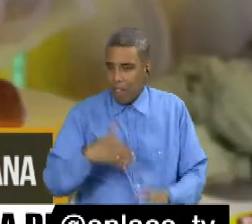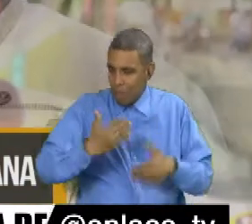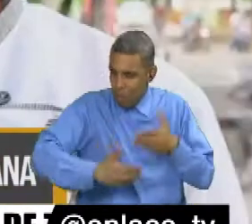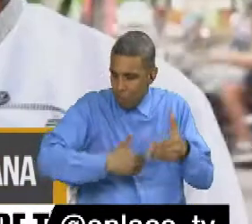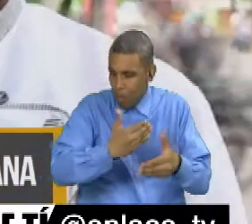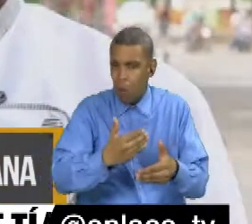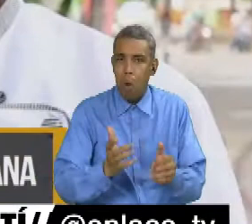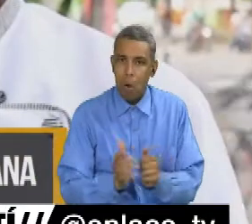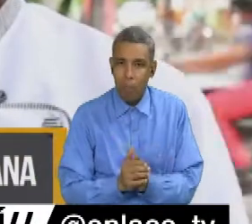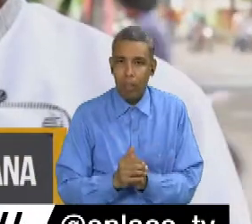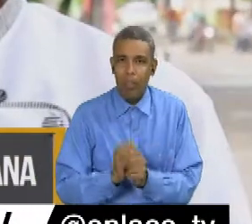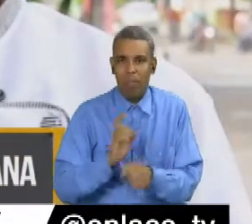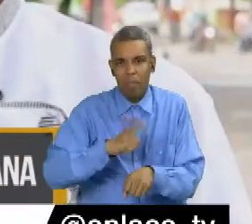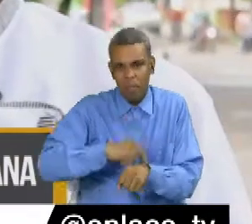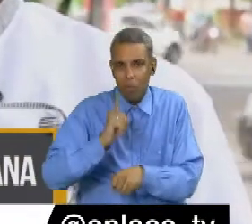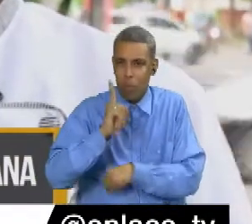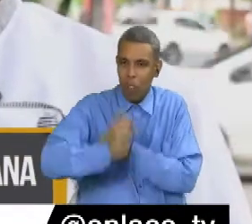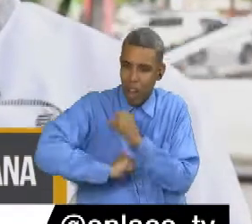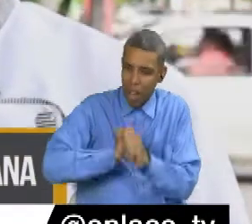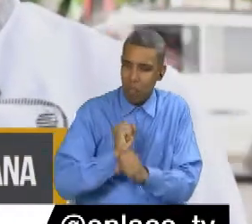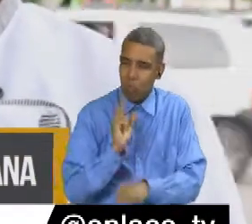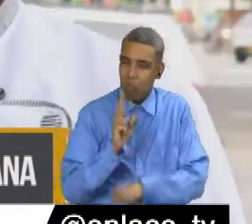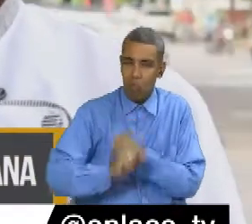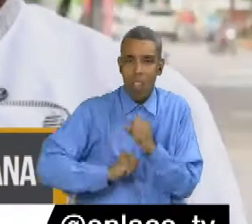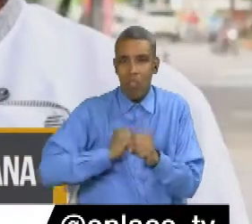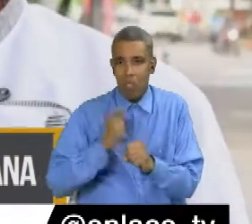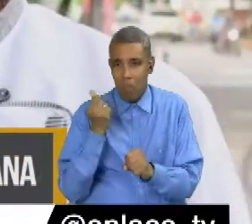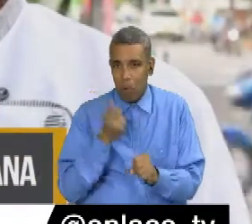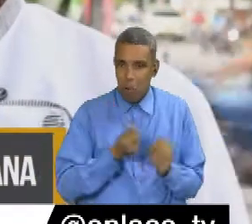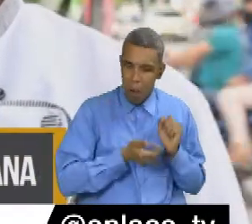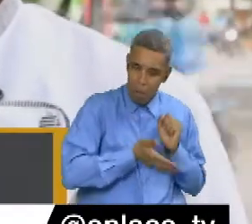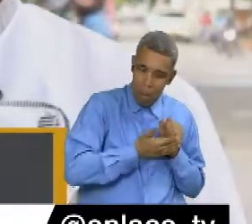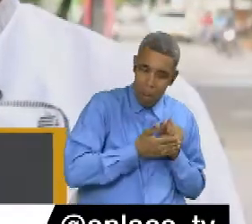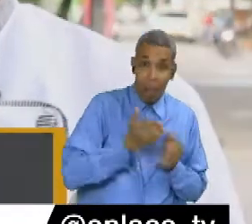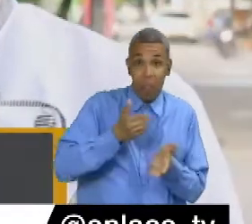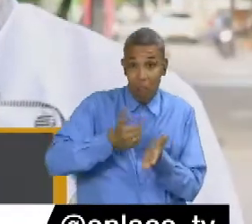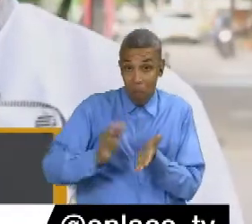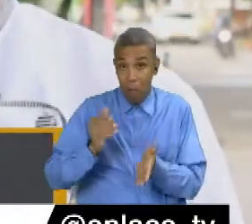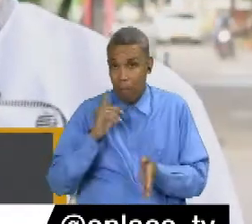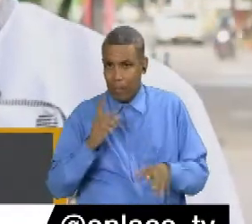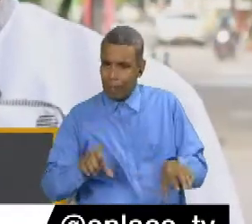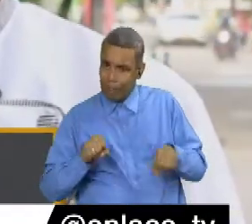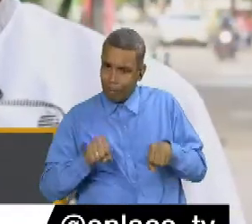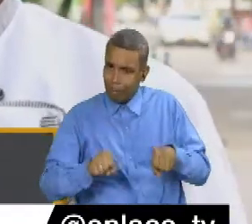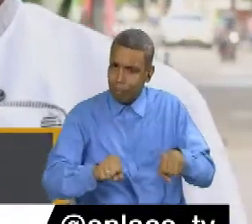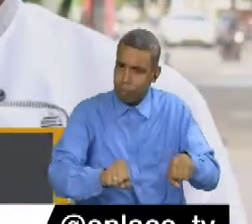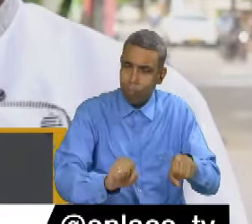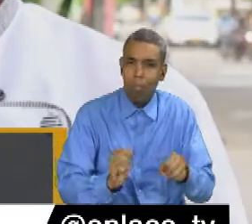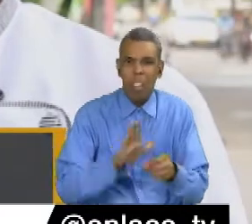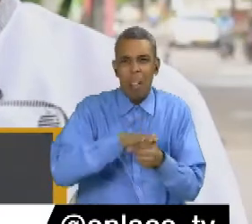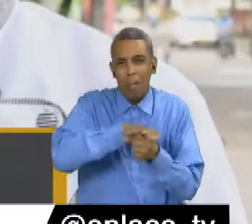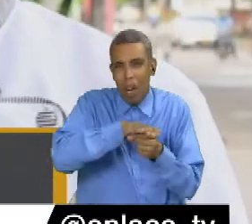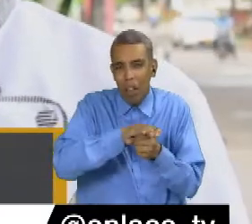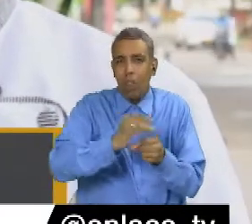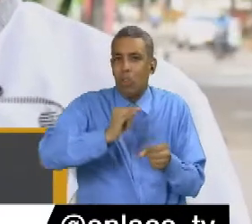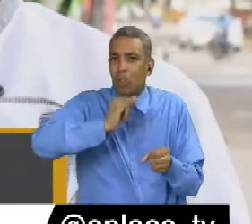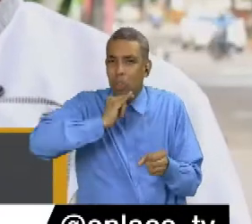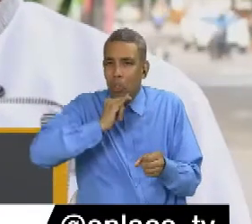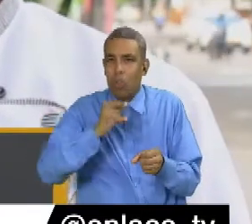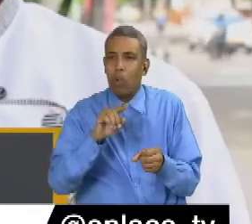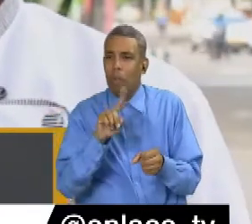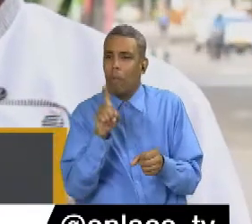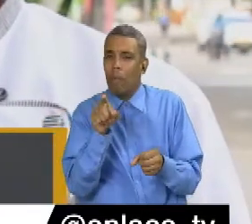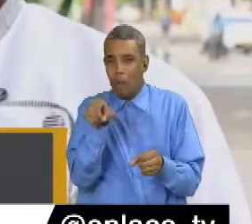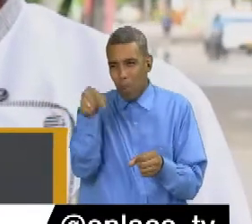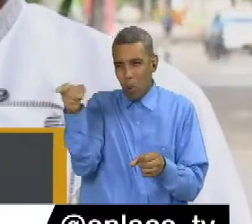fueron pasando el tiempo, conseguí un carro, me la pasaba en Galán, en Torcoroma, al frente de Jumbo,